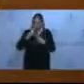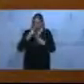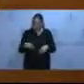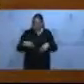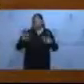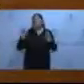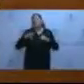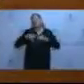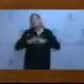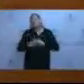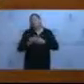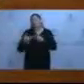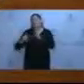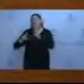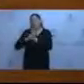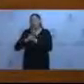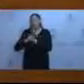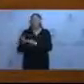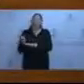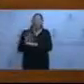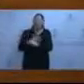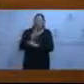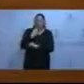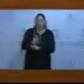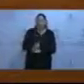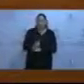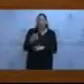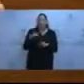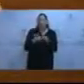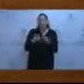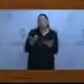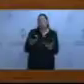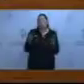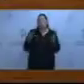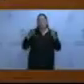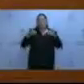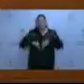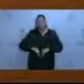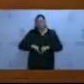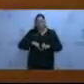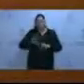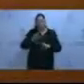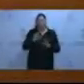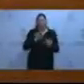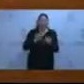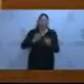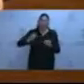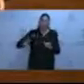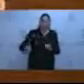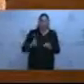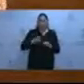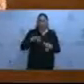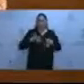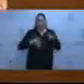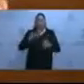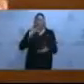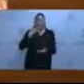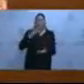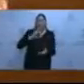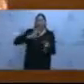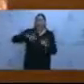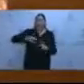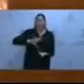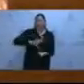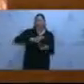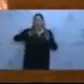mecanismos legalmente previstos, contemplando su disolución como alternativa jurídica para el caso de que dicha transformación en